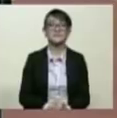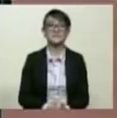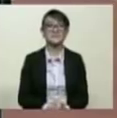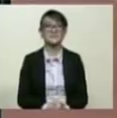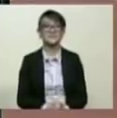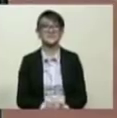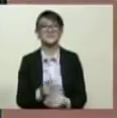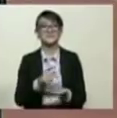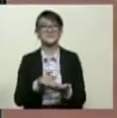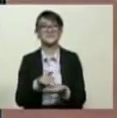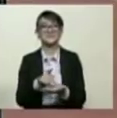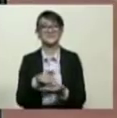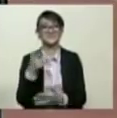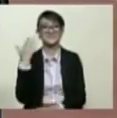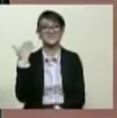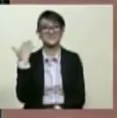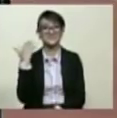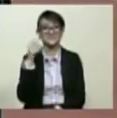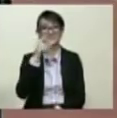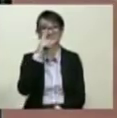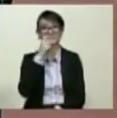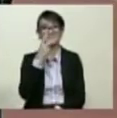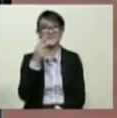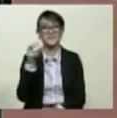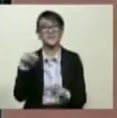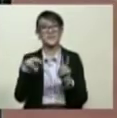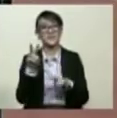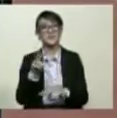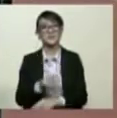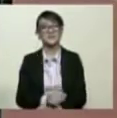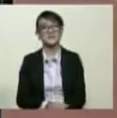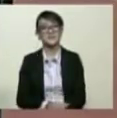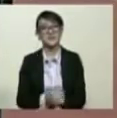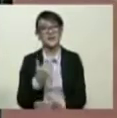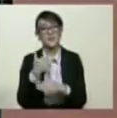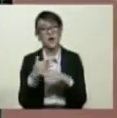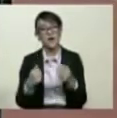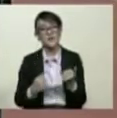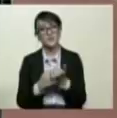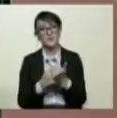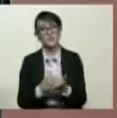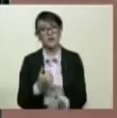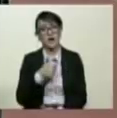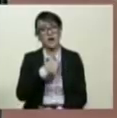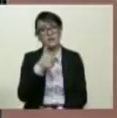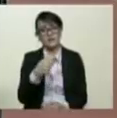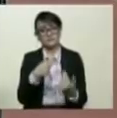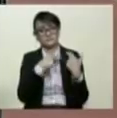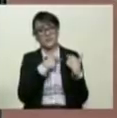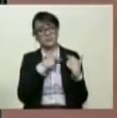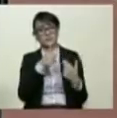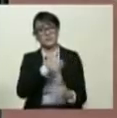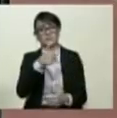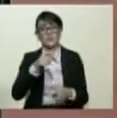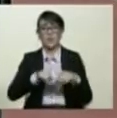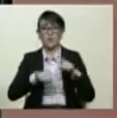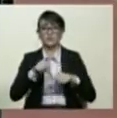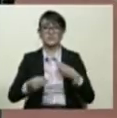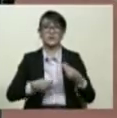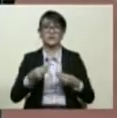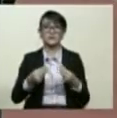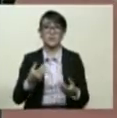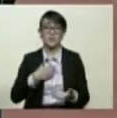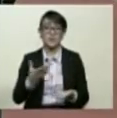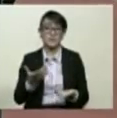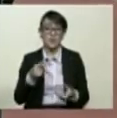que participó en las elecciones del año 2012. Aquí cada quien es dueño de sus actos. Ahora, lo que no podemos obligar